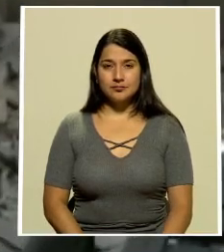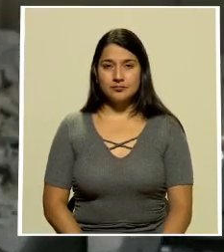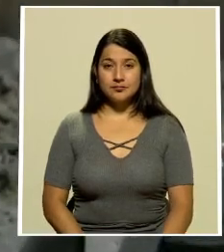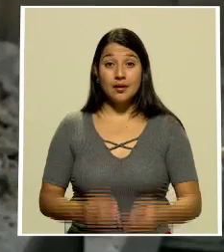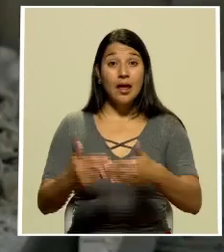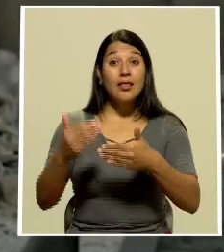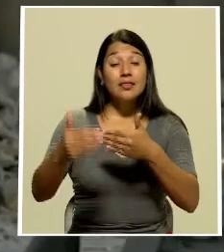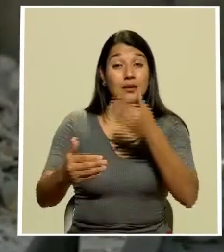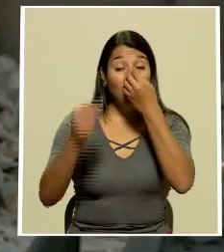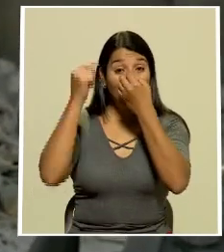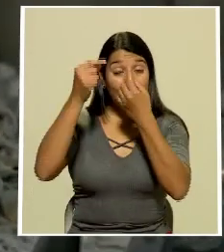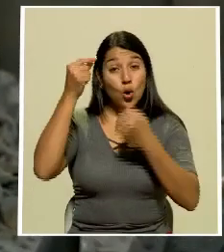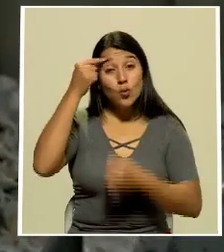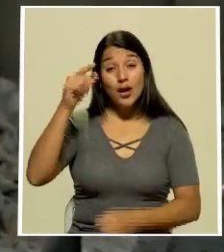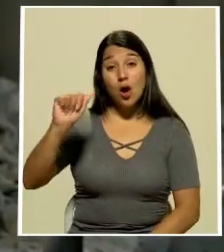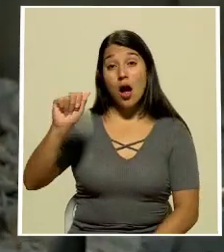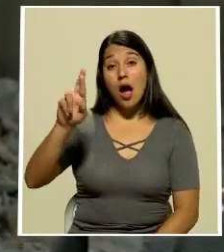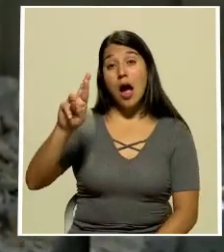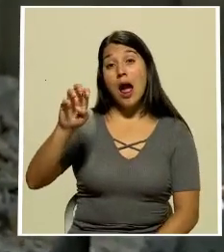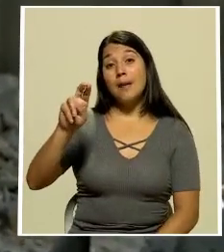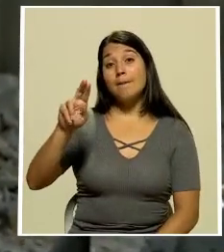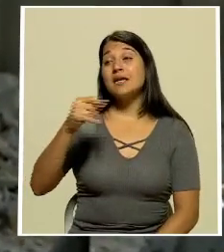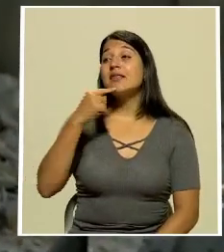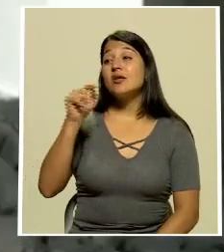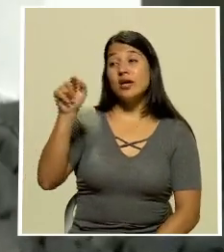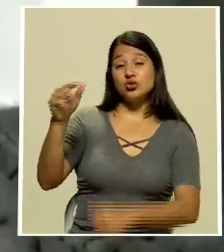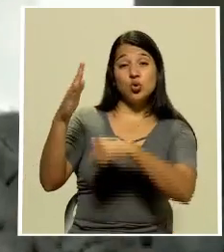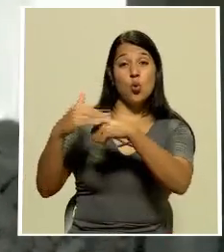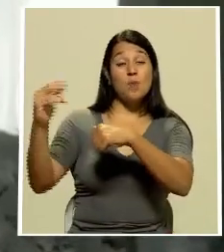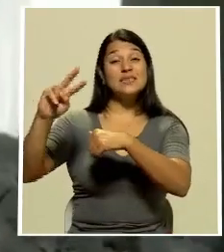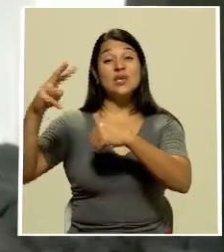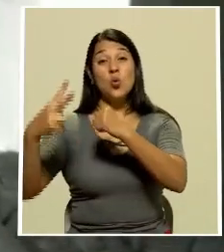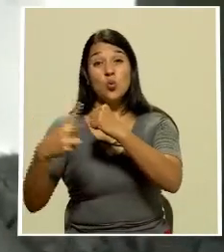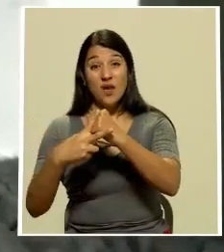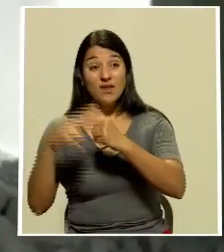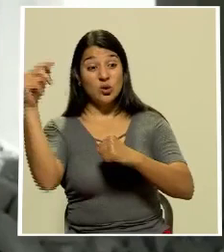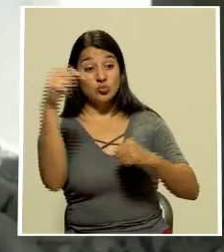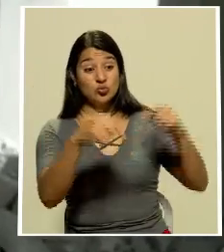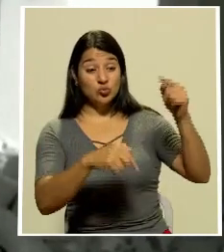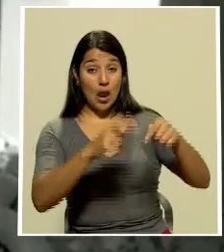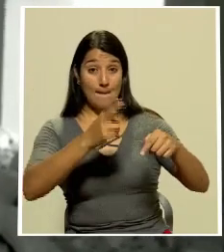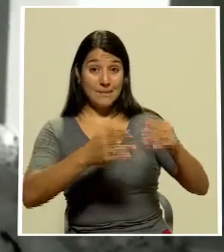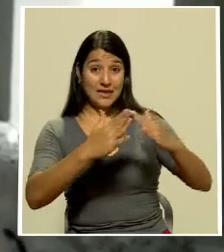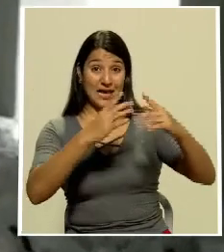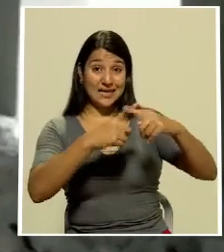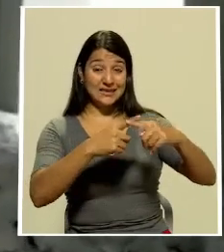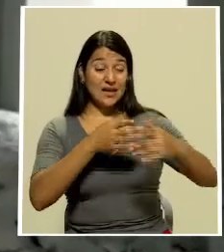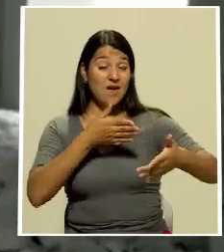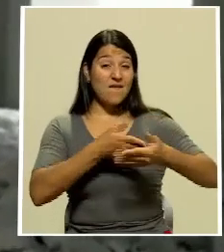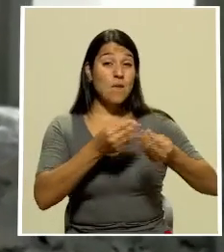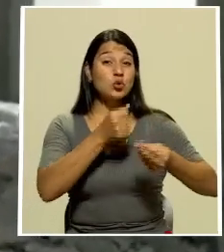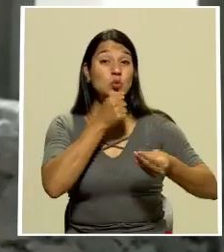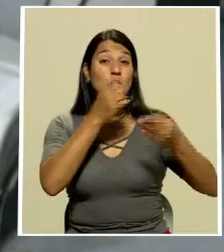Poco después, el gobierno armenio volvió a acusar a Azerbaiyán de un segundo bombardeo contra la misma iglesia, que habría herido a varios periodistas rusos